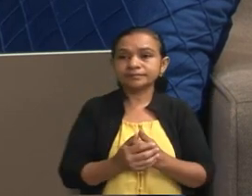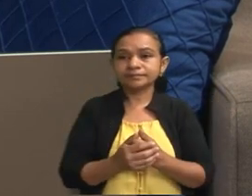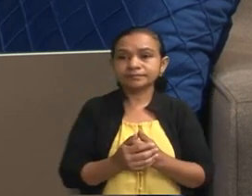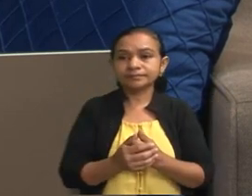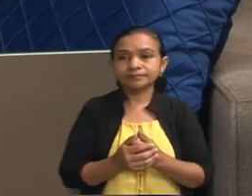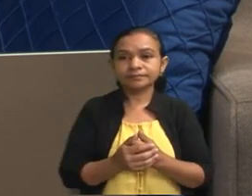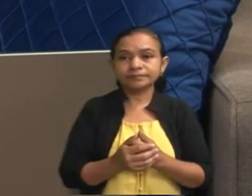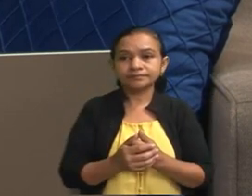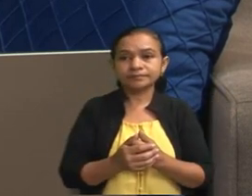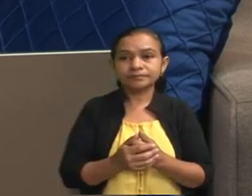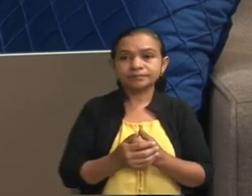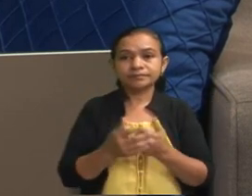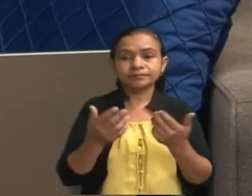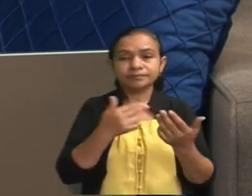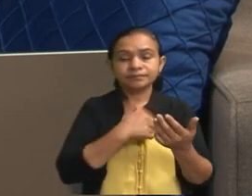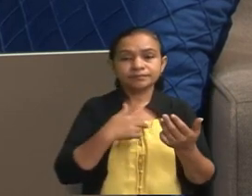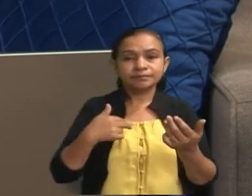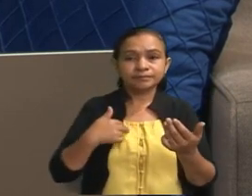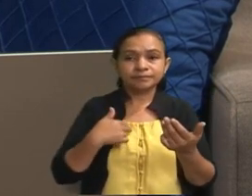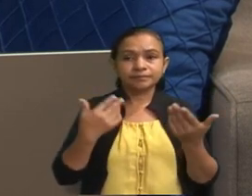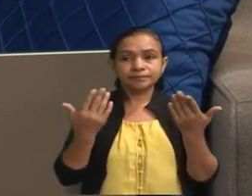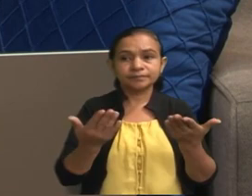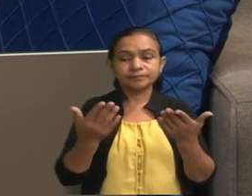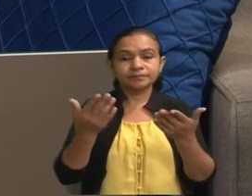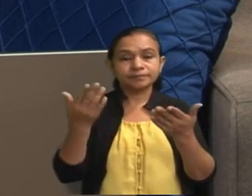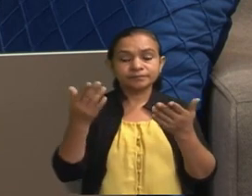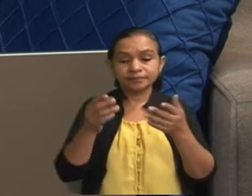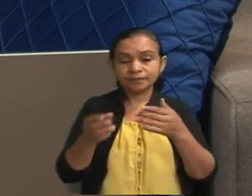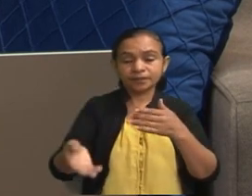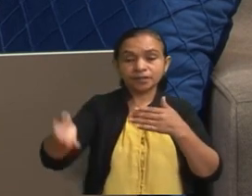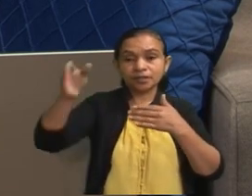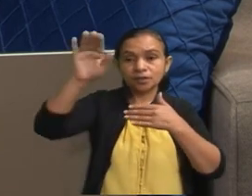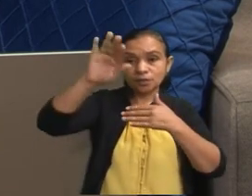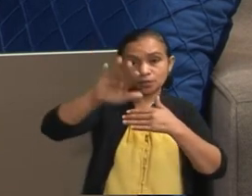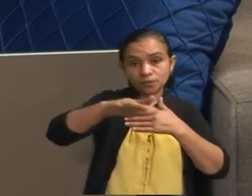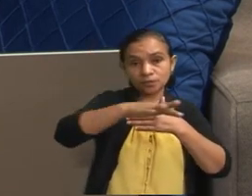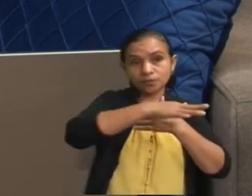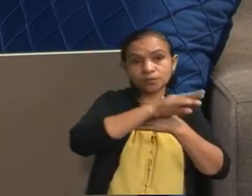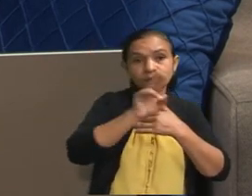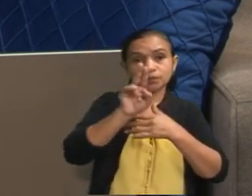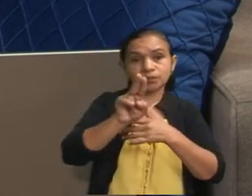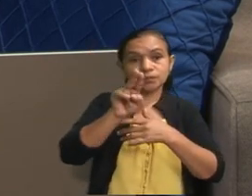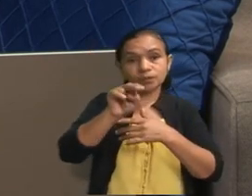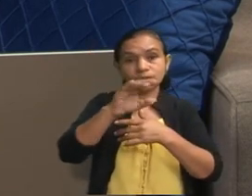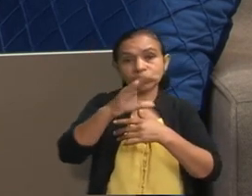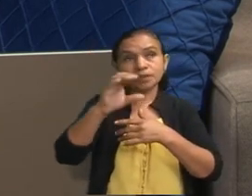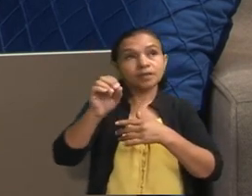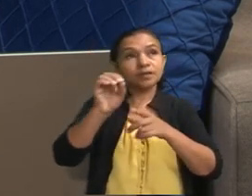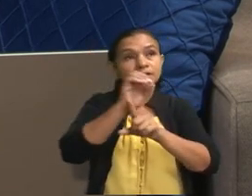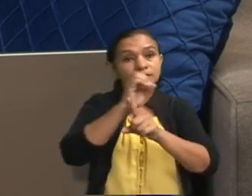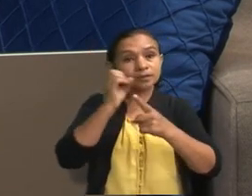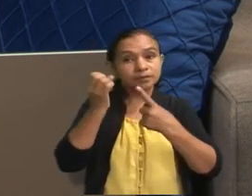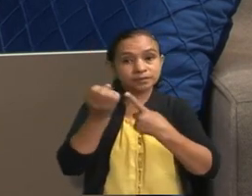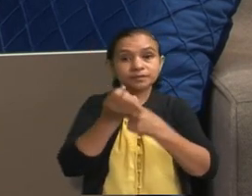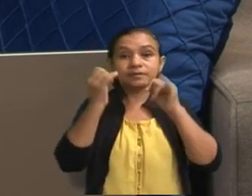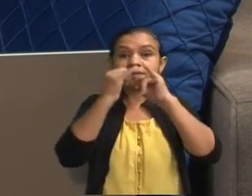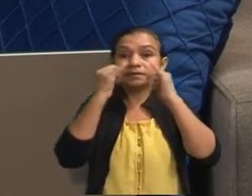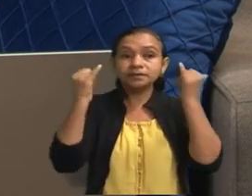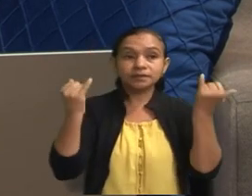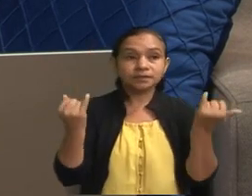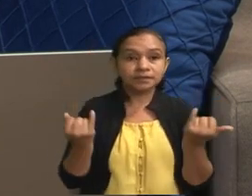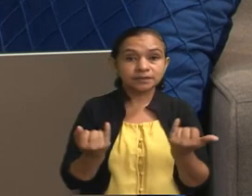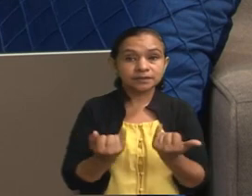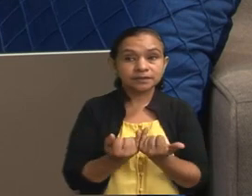Comité Intergubernamental de Oceanografía de la UNESCO, es el órgano internacional